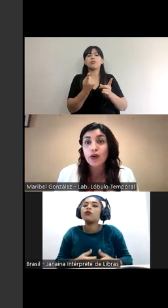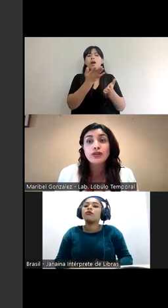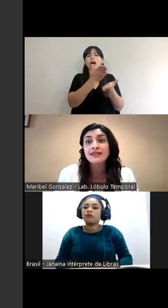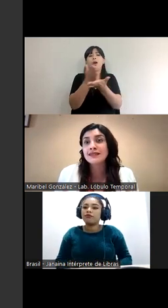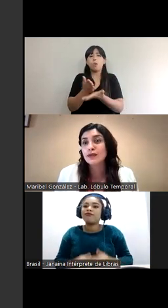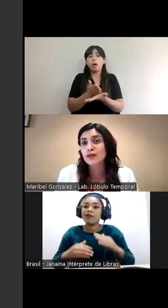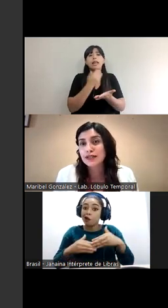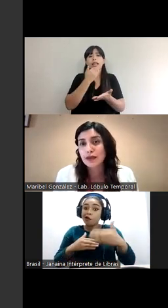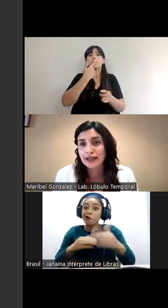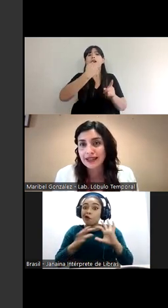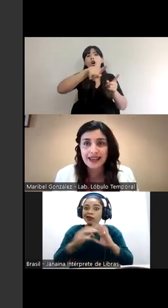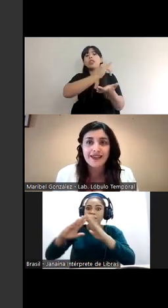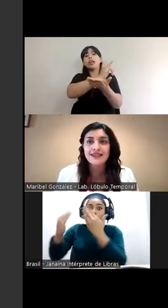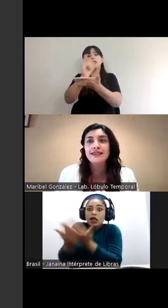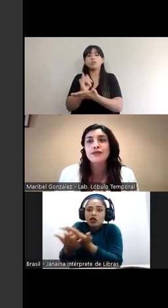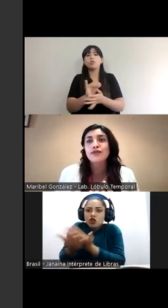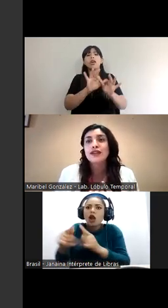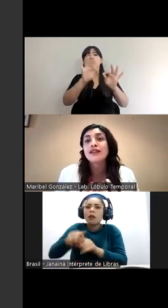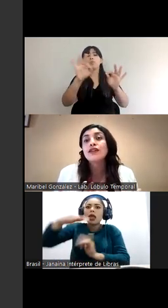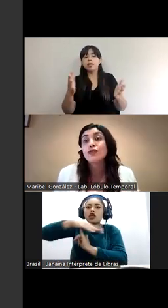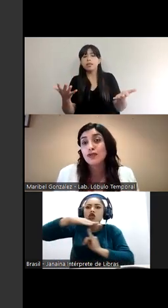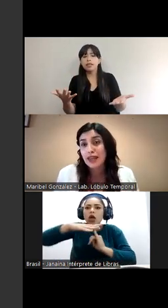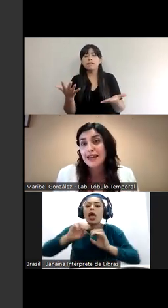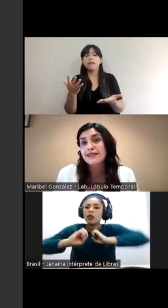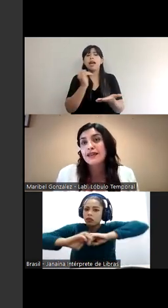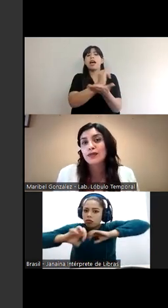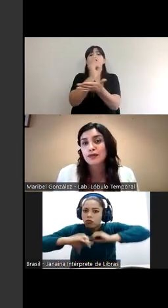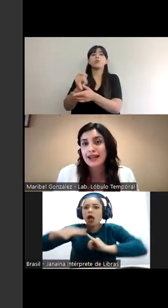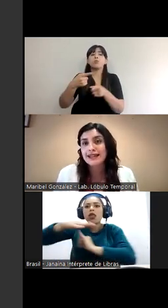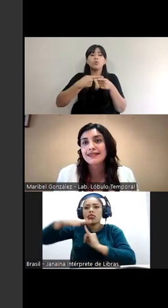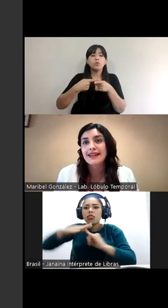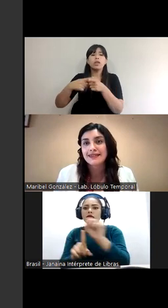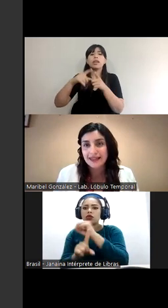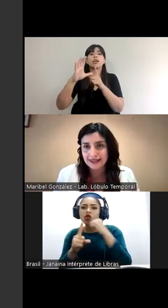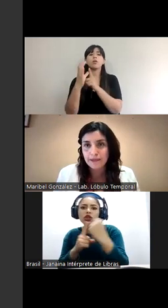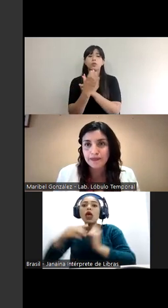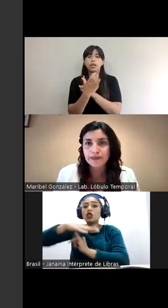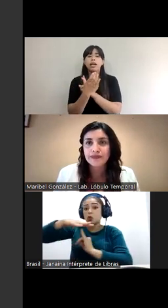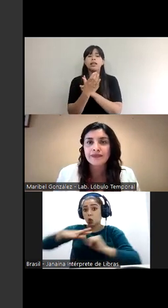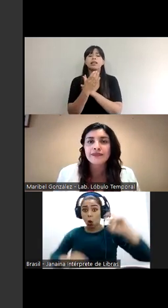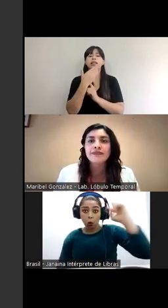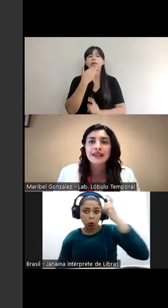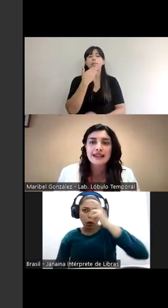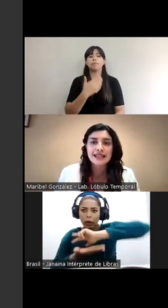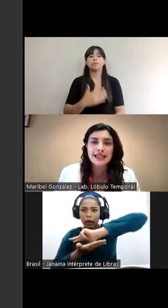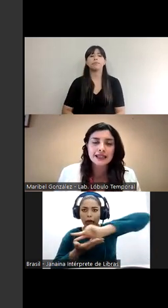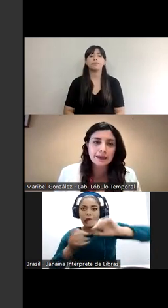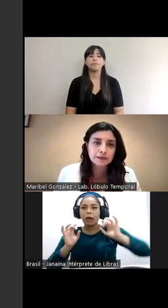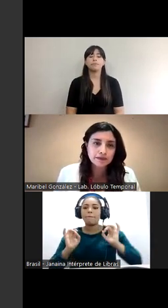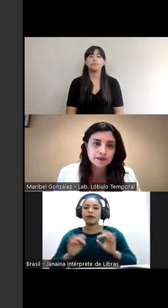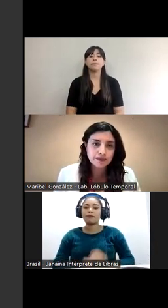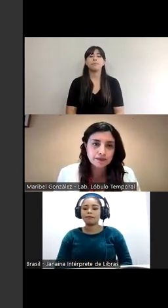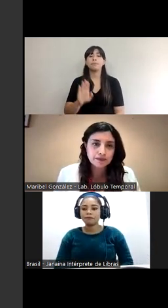decir, otras instituciones educativas, instituciones sociales y culturales, etc. La